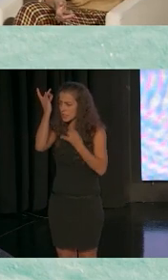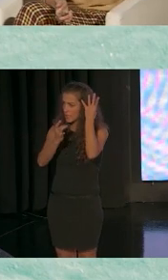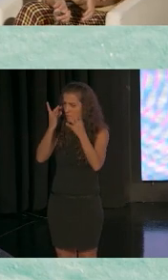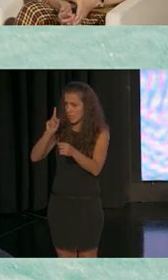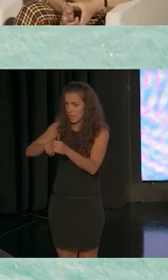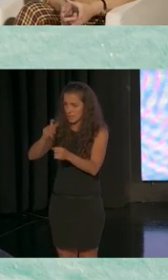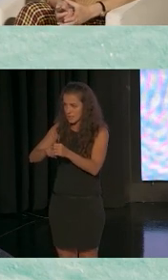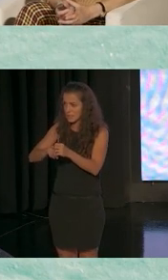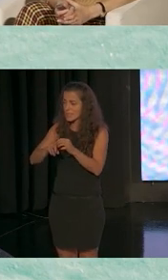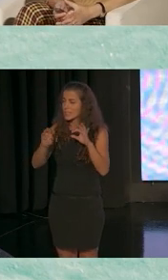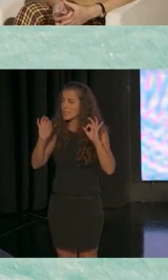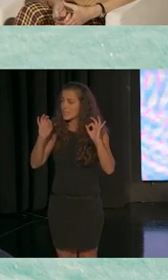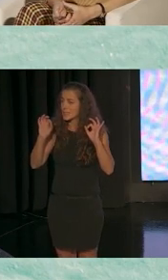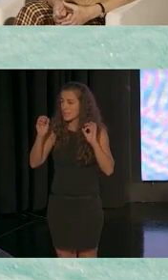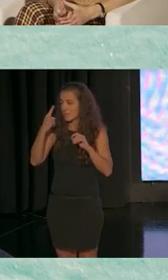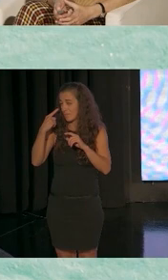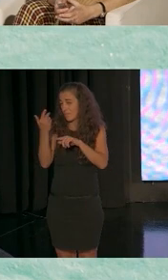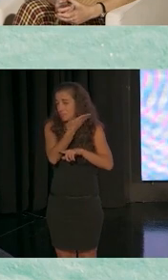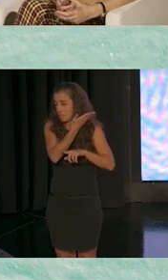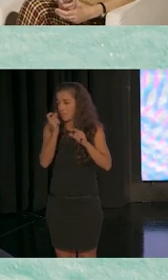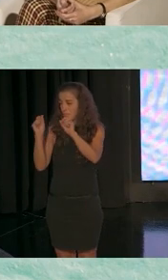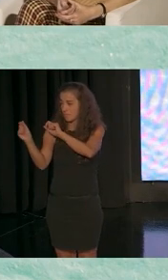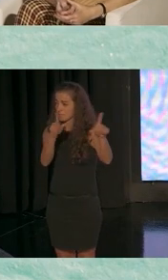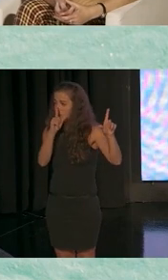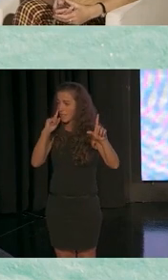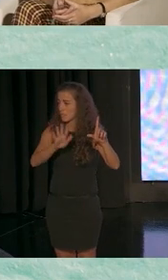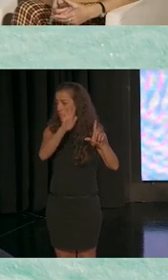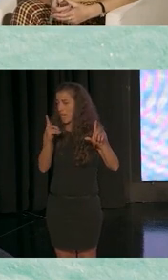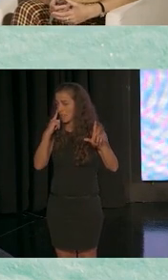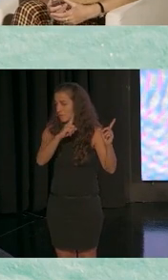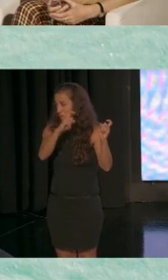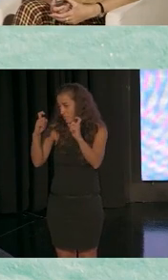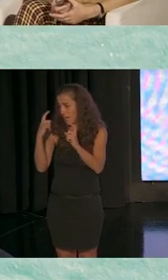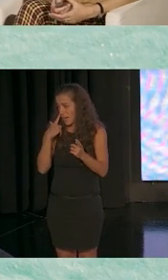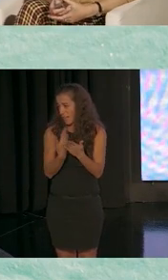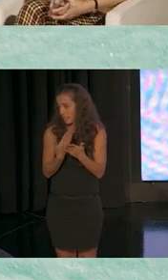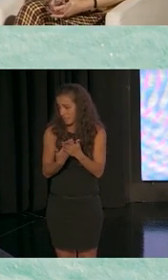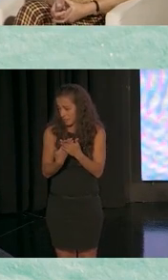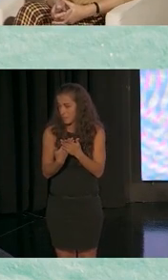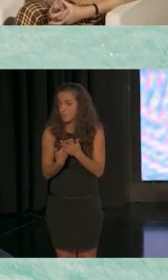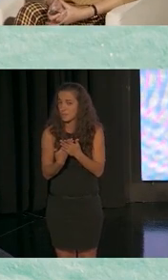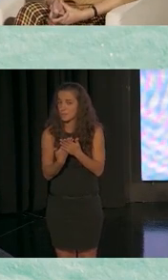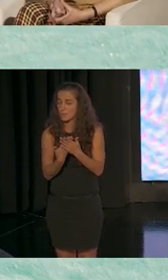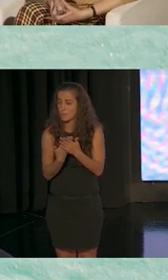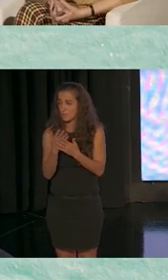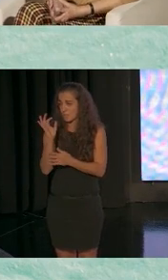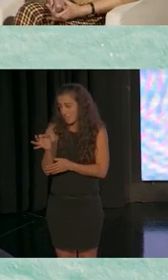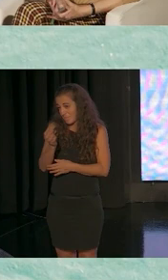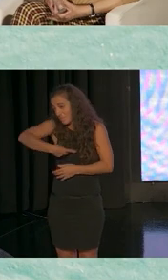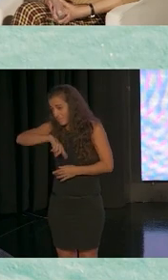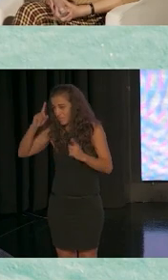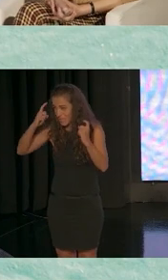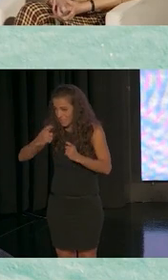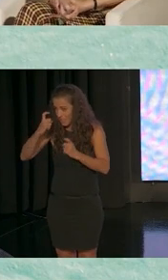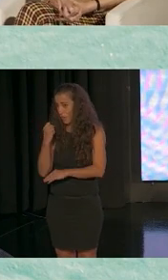ahí traíamos algunas imágenes simplemente para dejar constancia gráfica de que efectivamente hemos intentado estar ahí